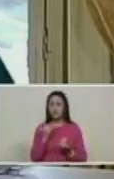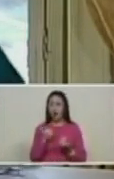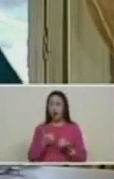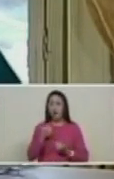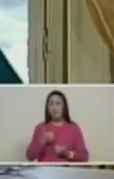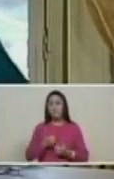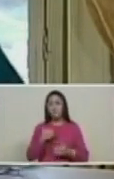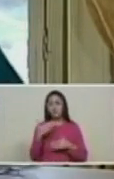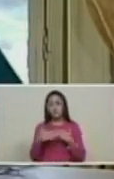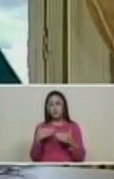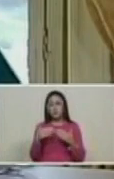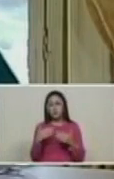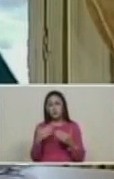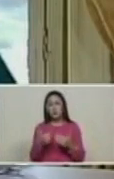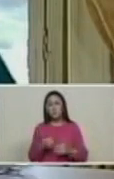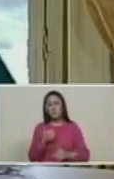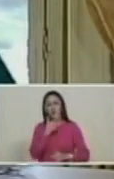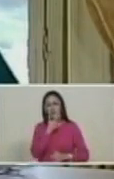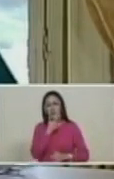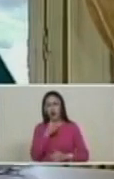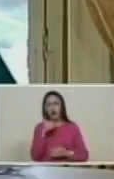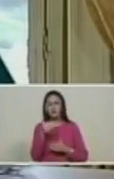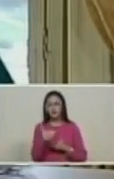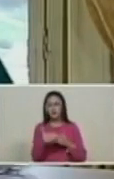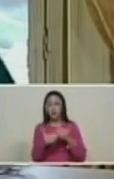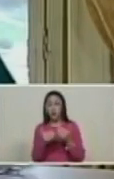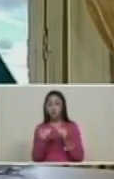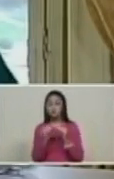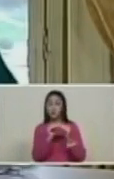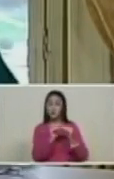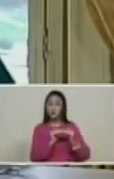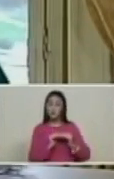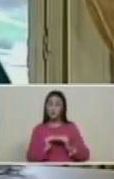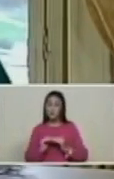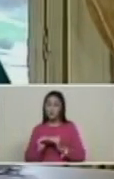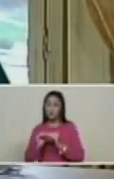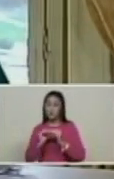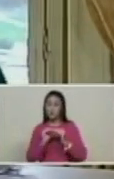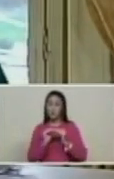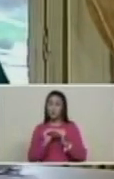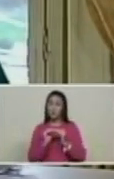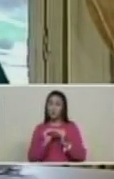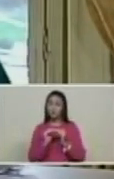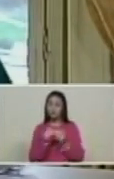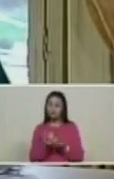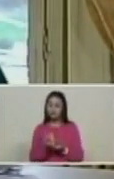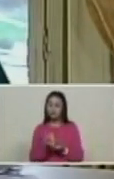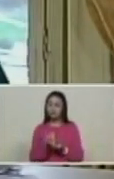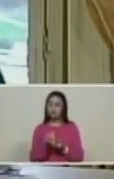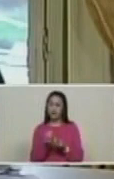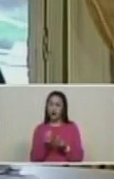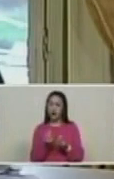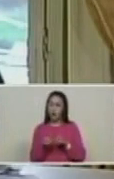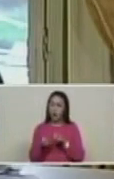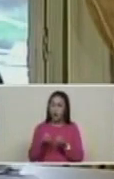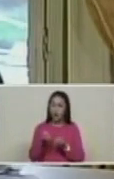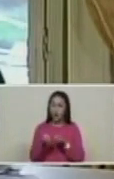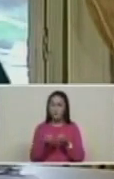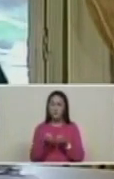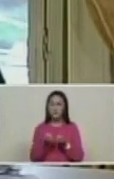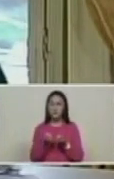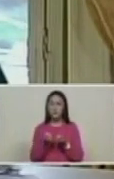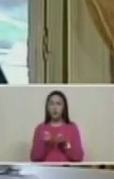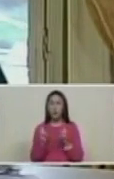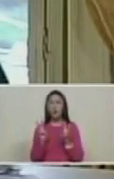complejo, ya vamos entrando en una etapa de regularización, de recuperación económica, de crecimiento, vamos entrando en una